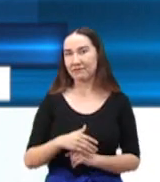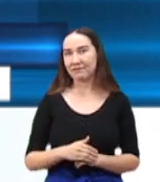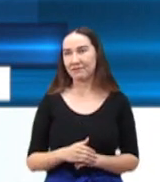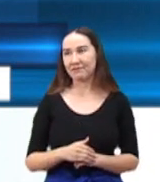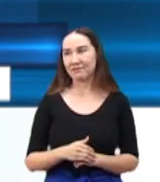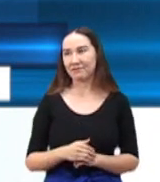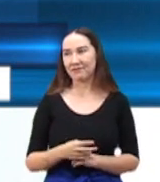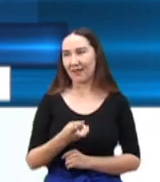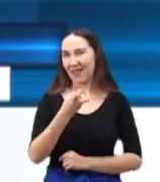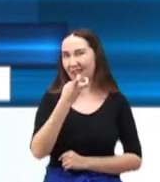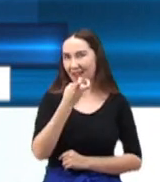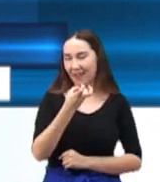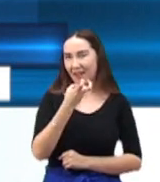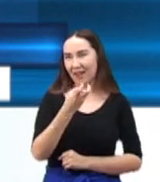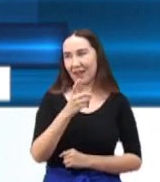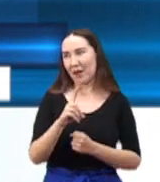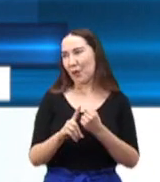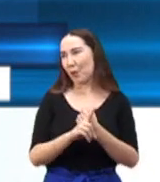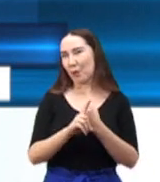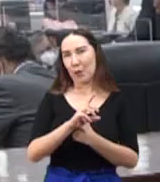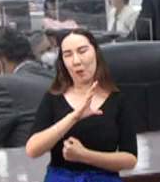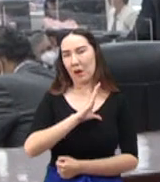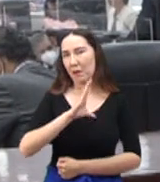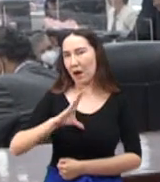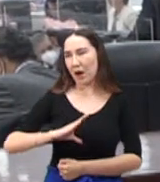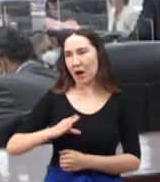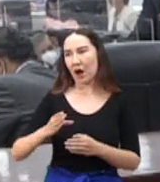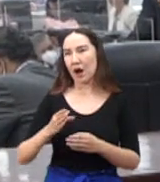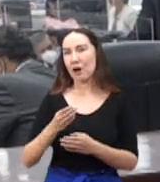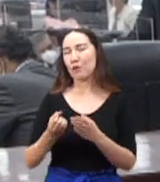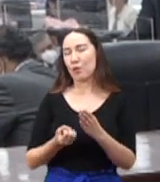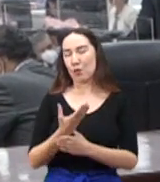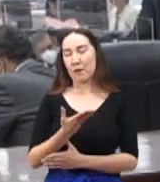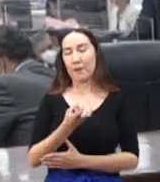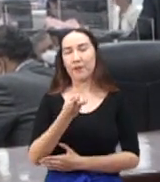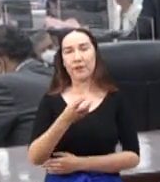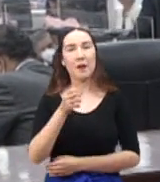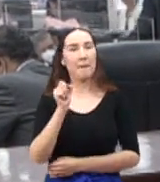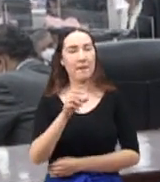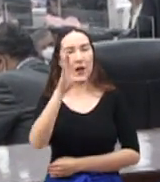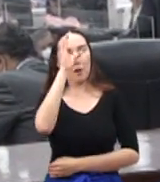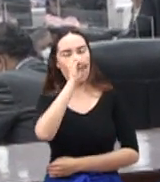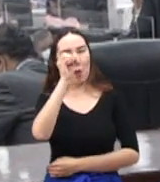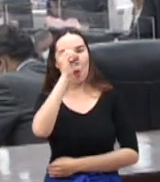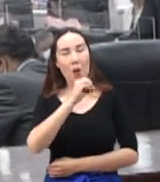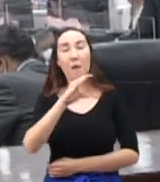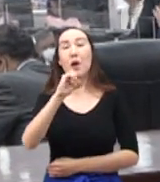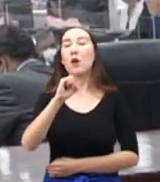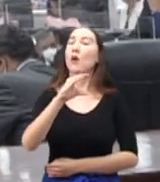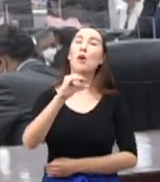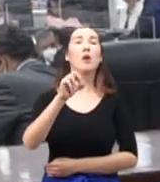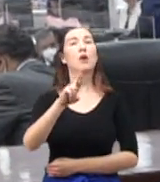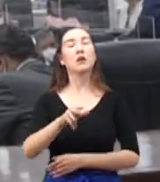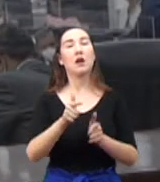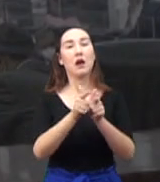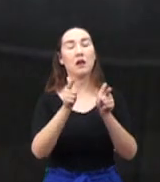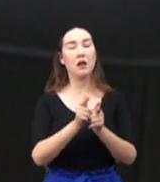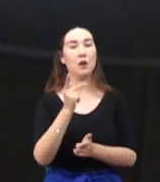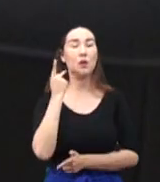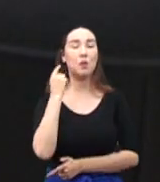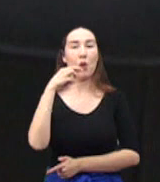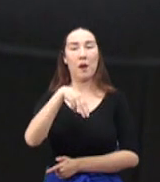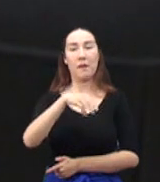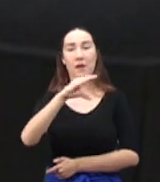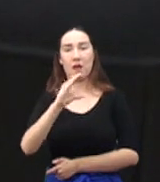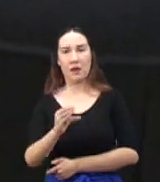esta situación de candidaturas indígenas. Sobre el mismo tema opinó el diputado Oscar Vera Fabregat del Partido Conciencia Popular,